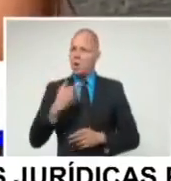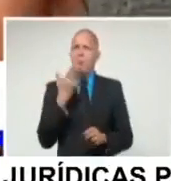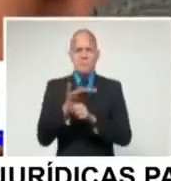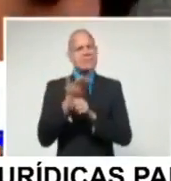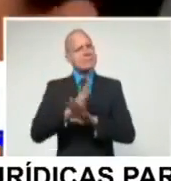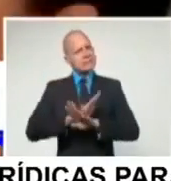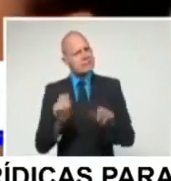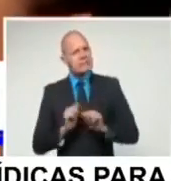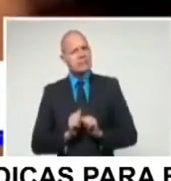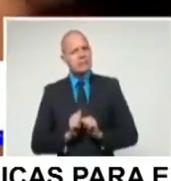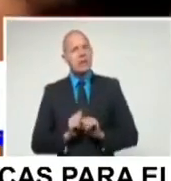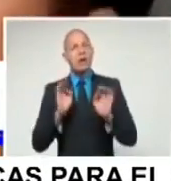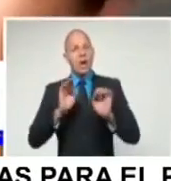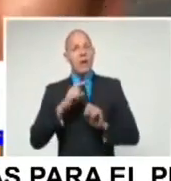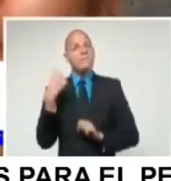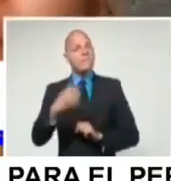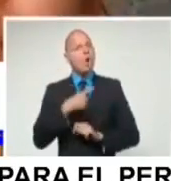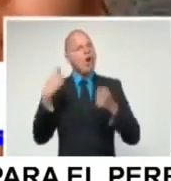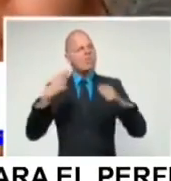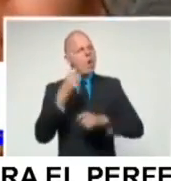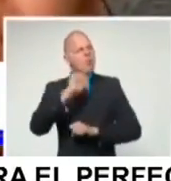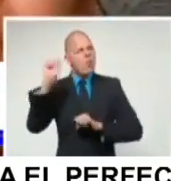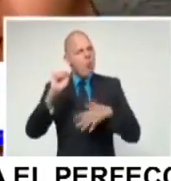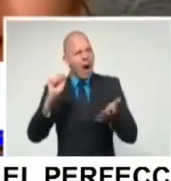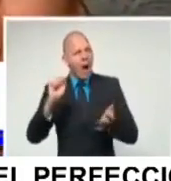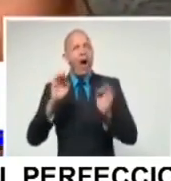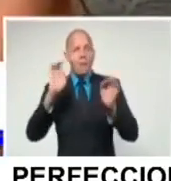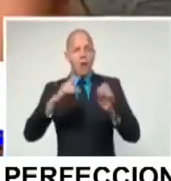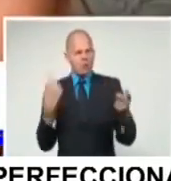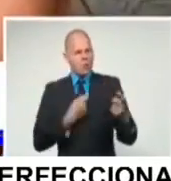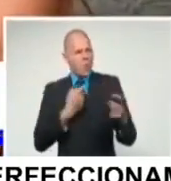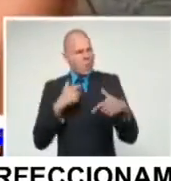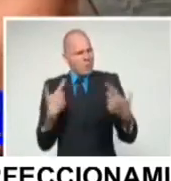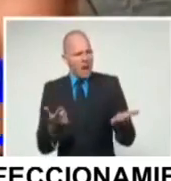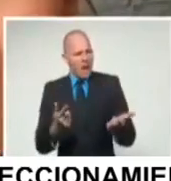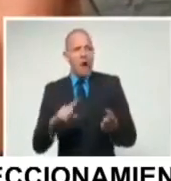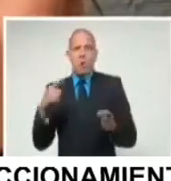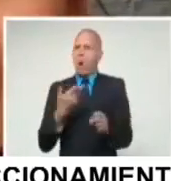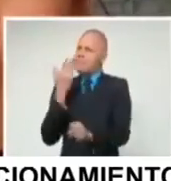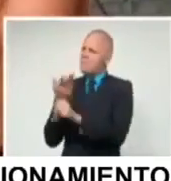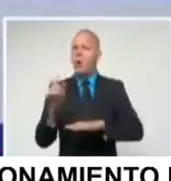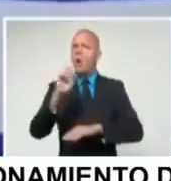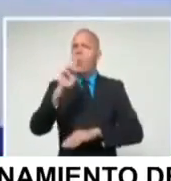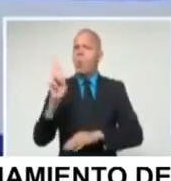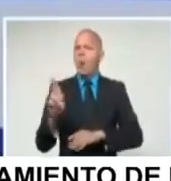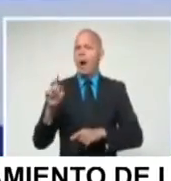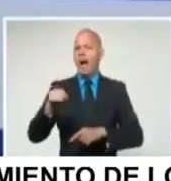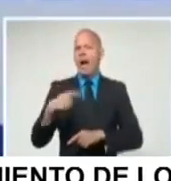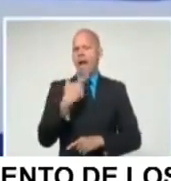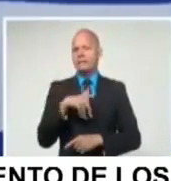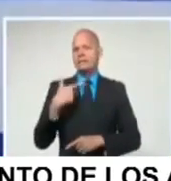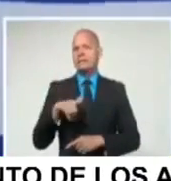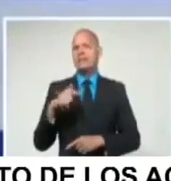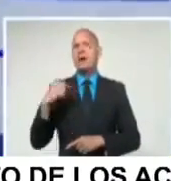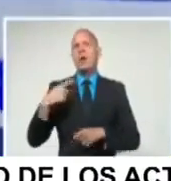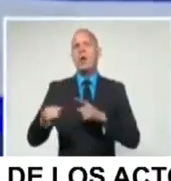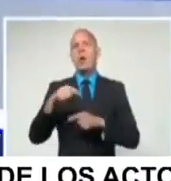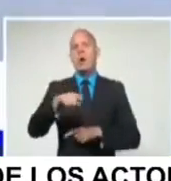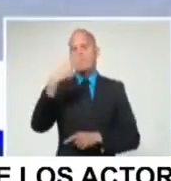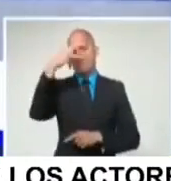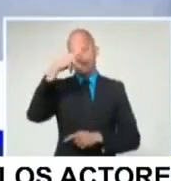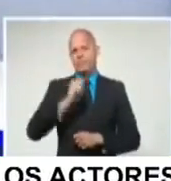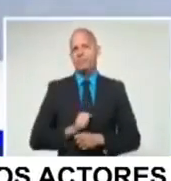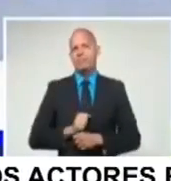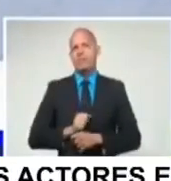deseo. Unánime por lograr. Es la razón de luchar y exigir no más bloqueo. Por nuestra familia cubana,